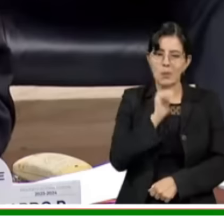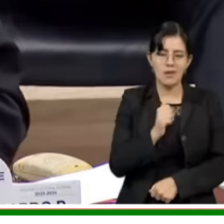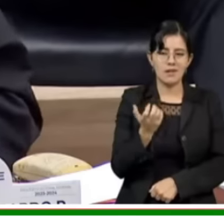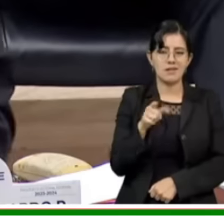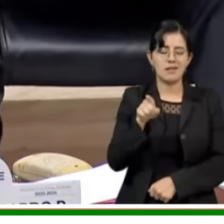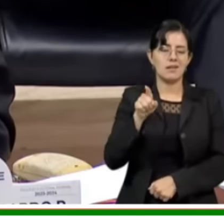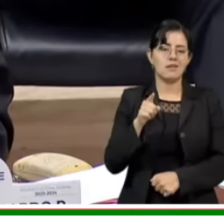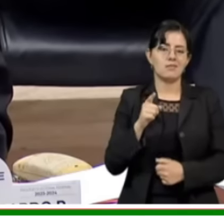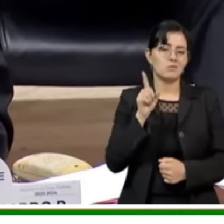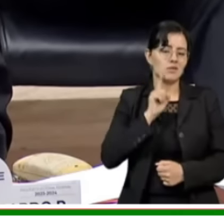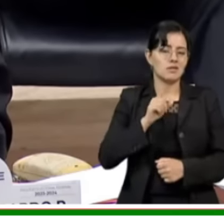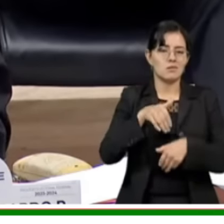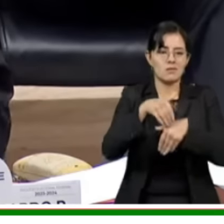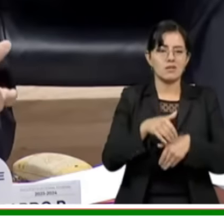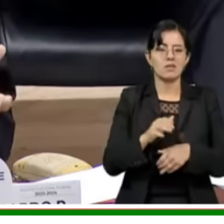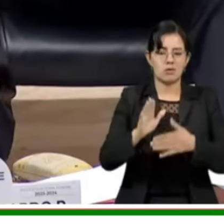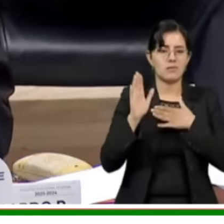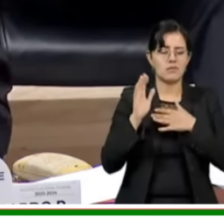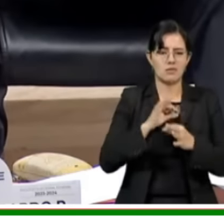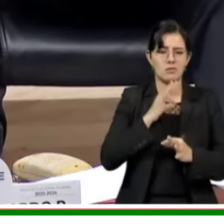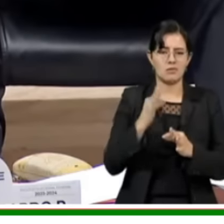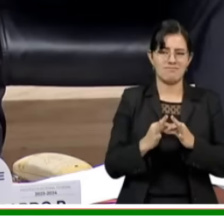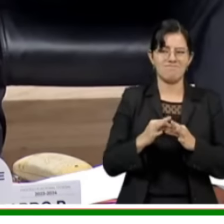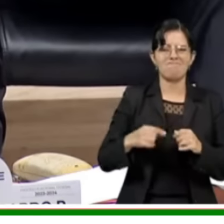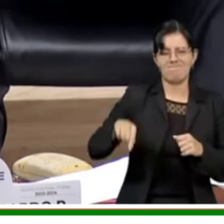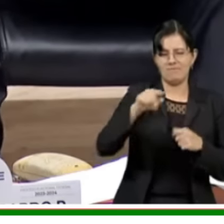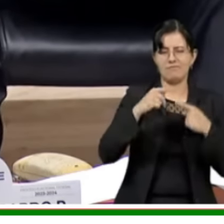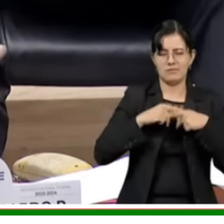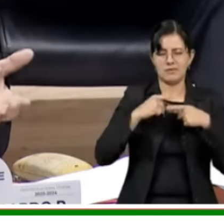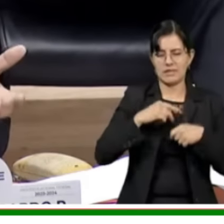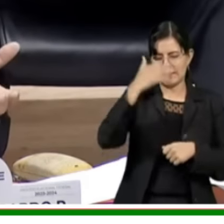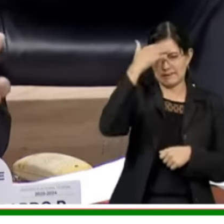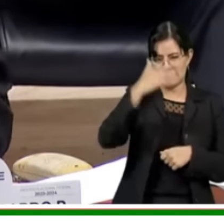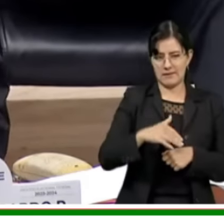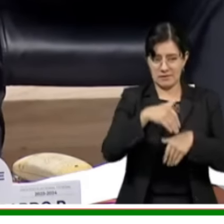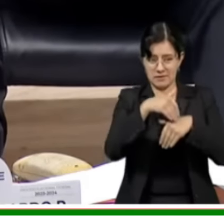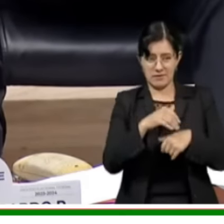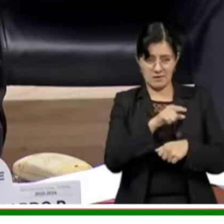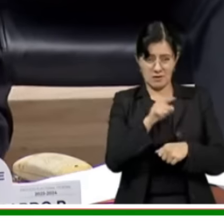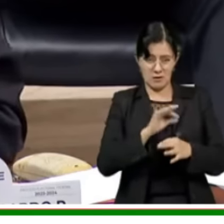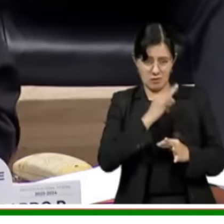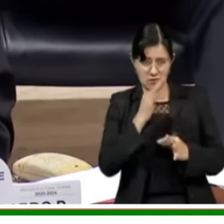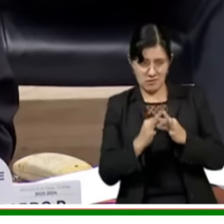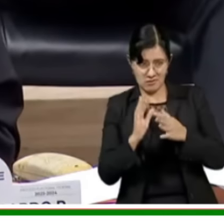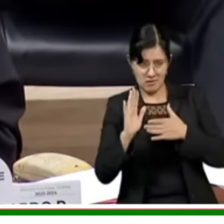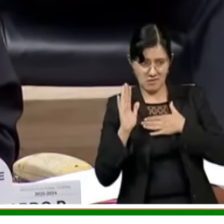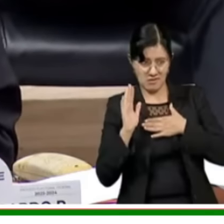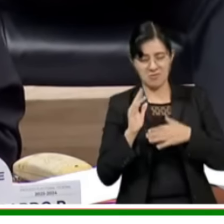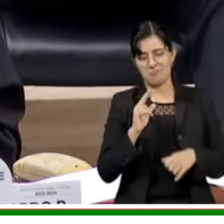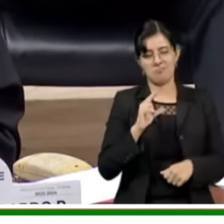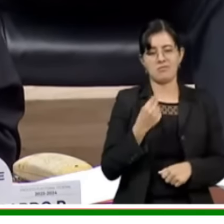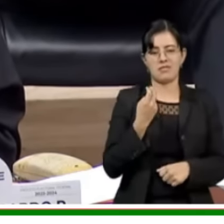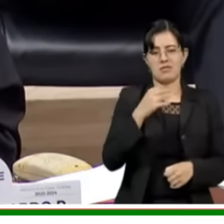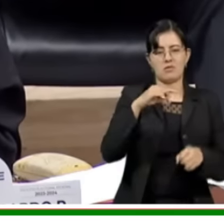cumpla su palabra el pueblo sabe que no va a cumplir su palabra y por eso no va a votar por ella y en su